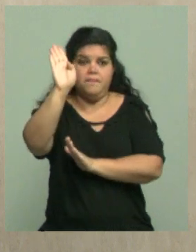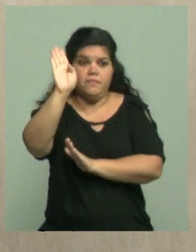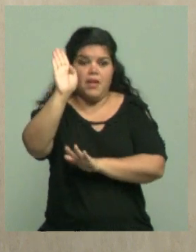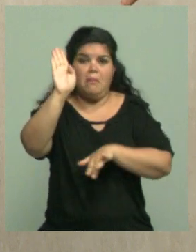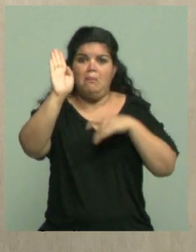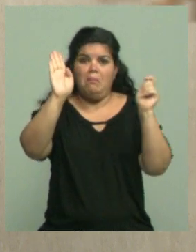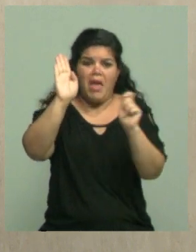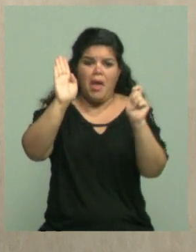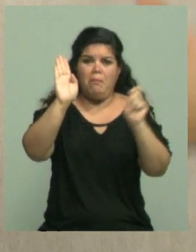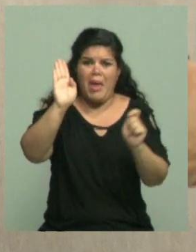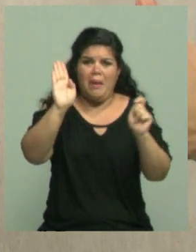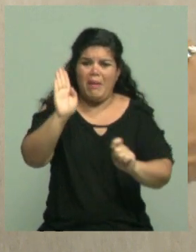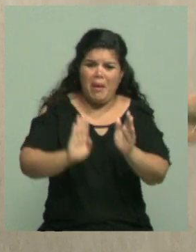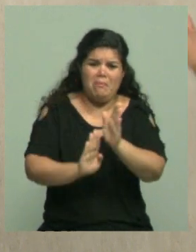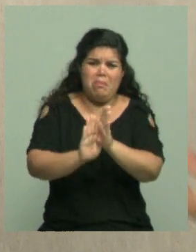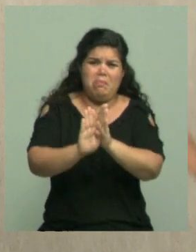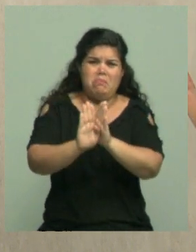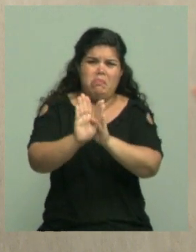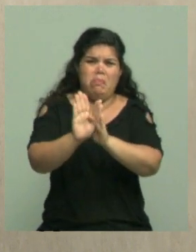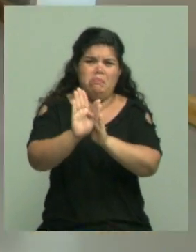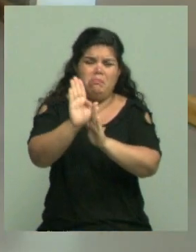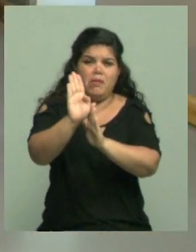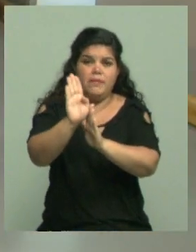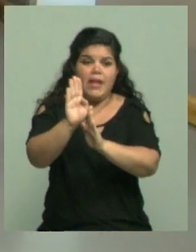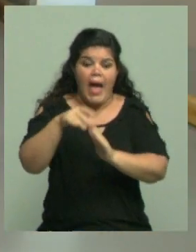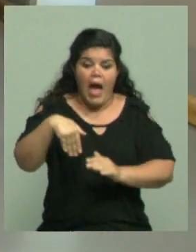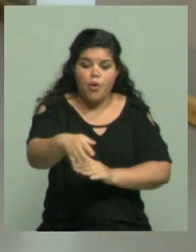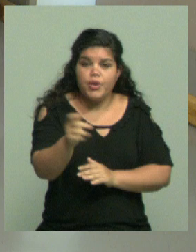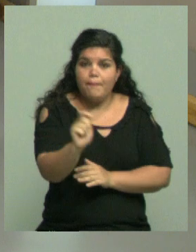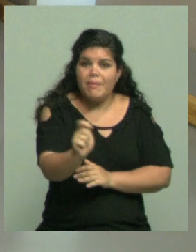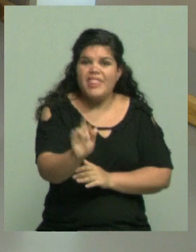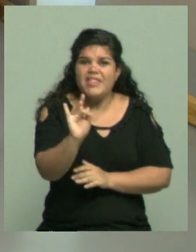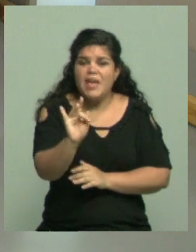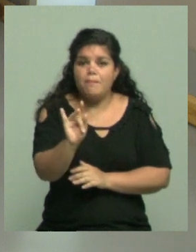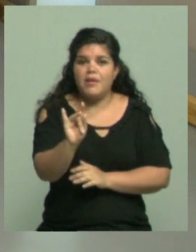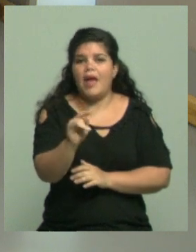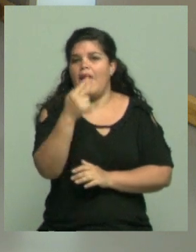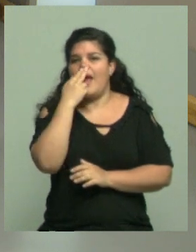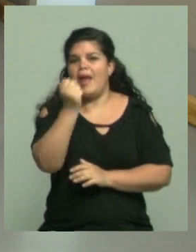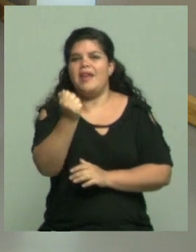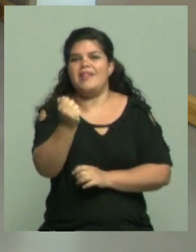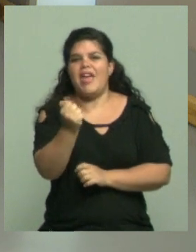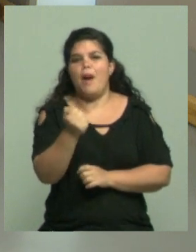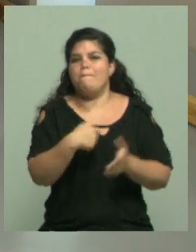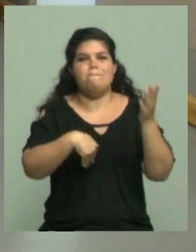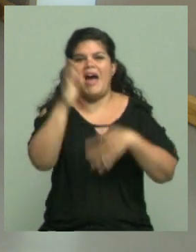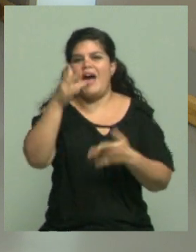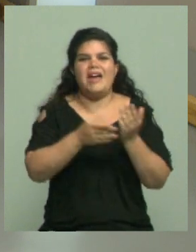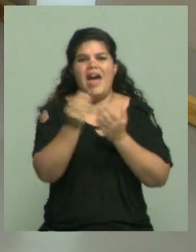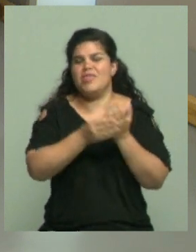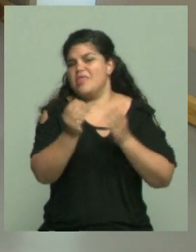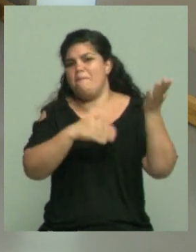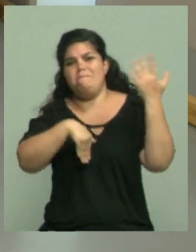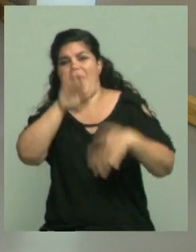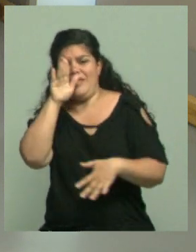época en la cual la electricidad se consume más, digo, no deja de tener siempre el impacto en el bolsillo, la realidad del día a día, ¿no? Totalmente, y en esto,